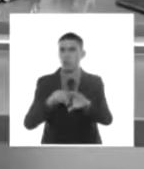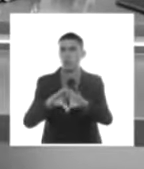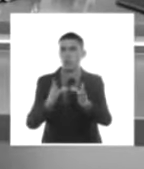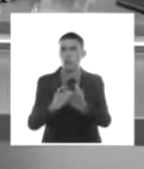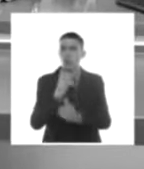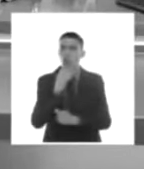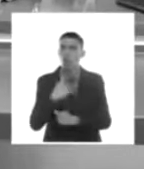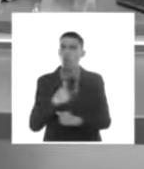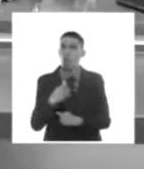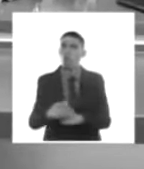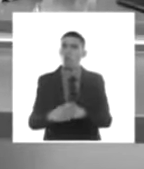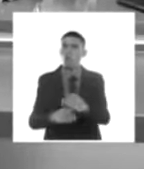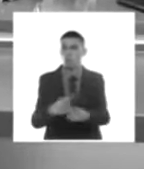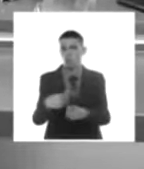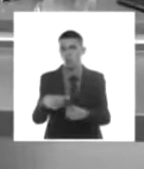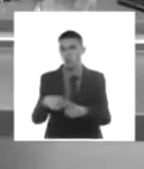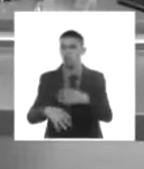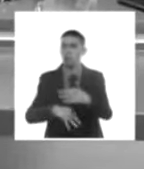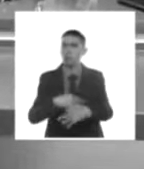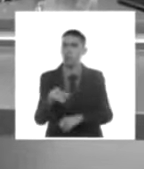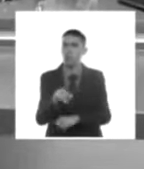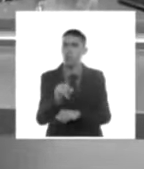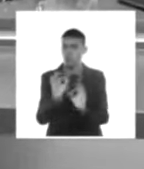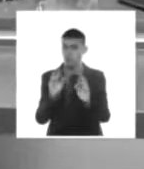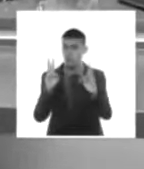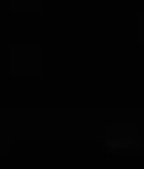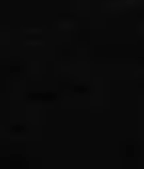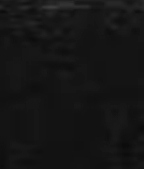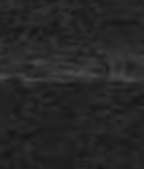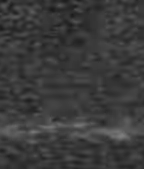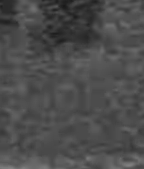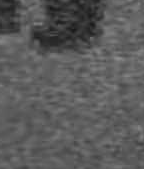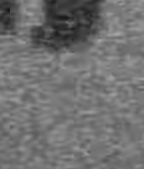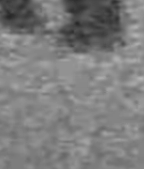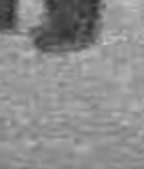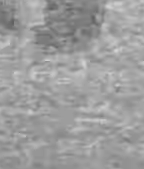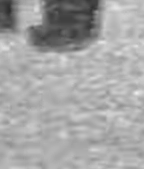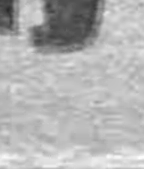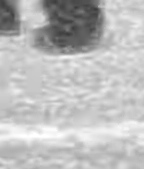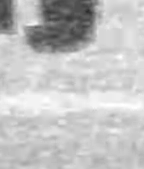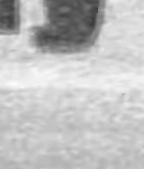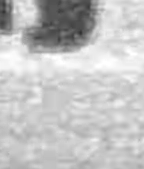del proceso y otras reflexiones sobre este tema de gran sensibilidad.